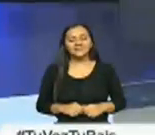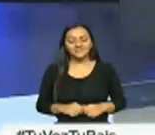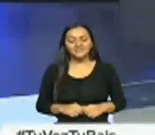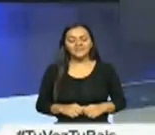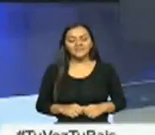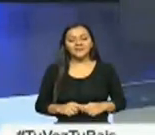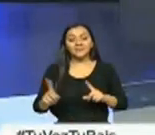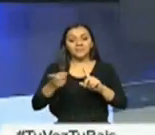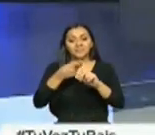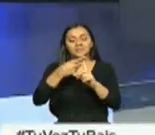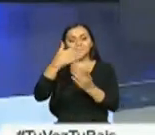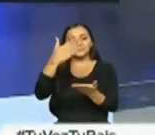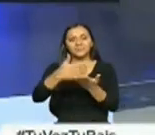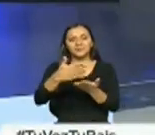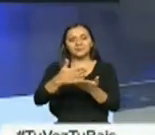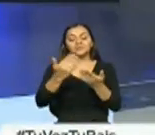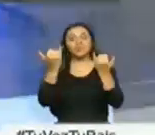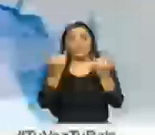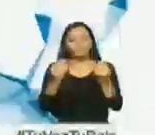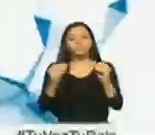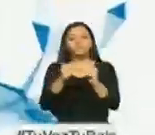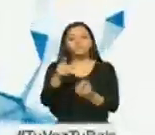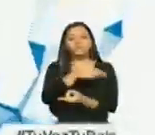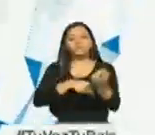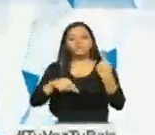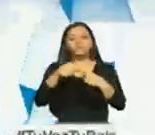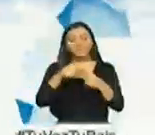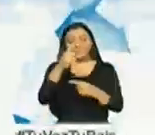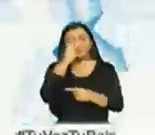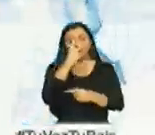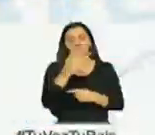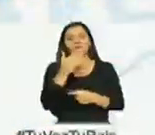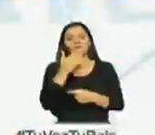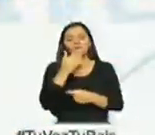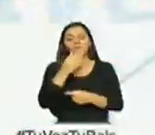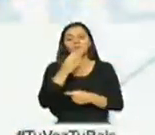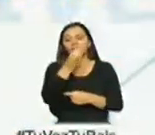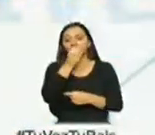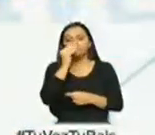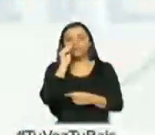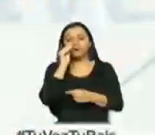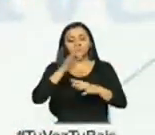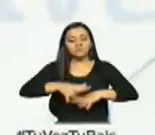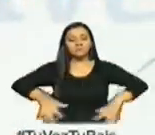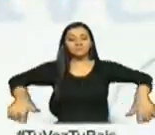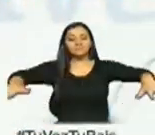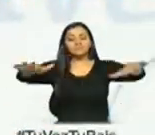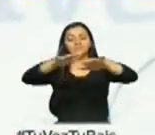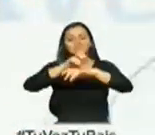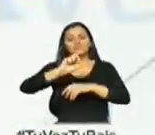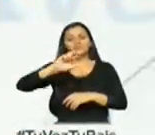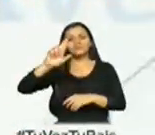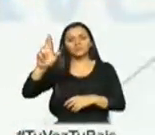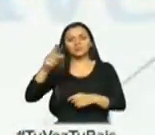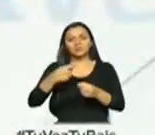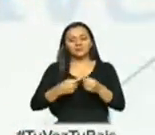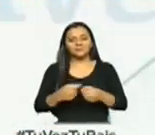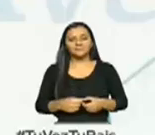Es tiempo de hacer una primera pausa, pero al volver sea testigo del florecimiento de los guayacanes al sur de la